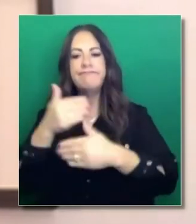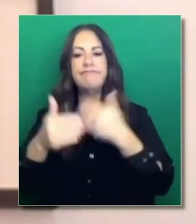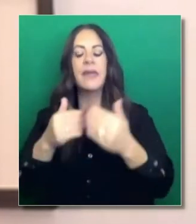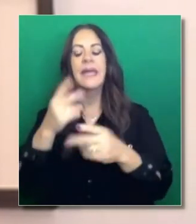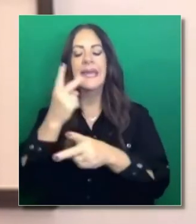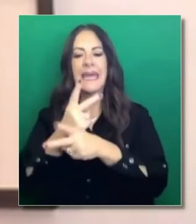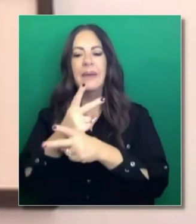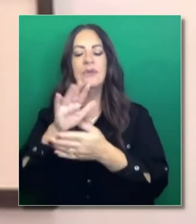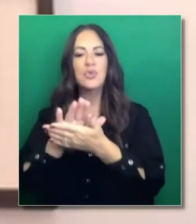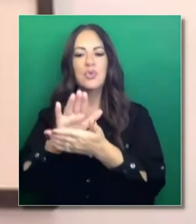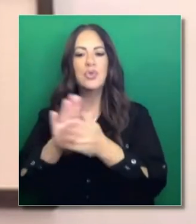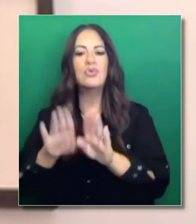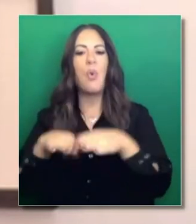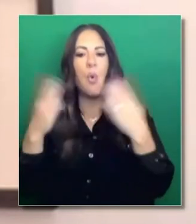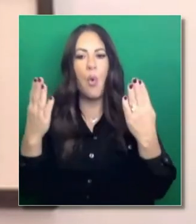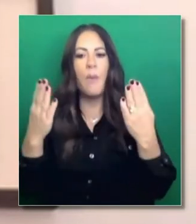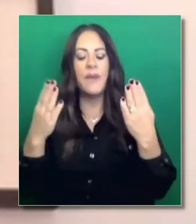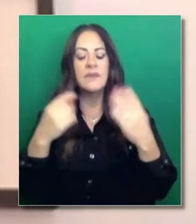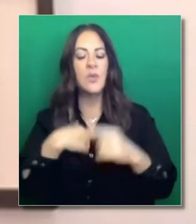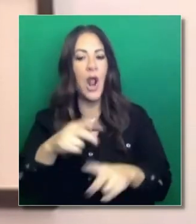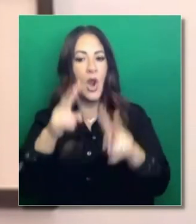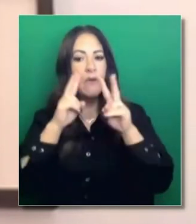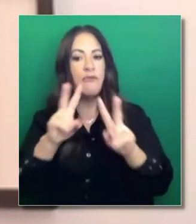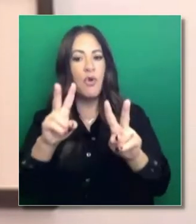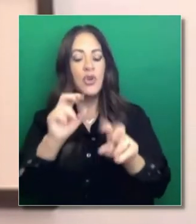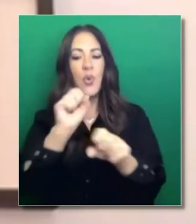para ayudar a nuestras escuelas a que reabran.